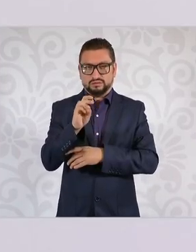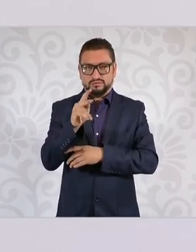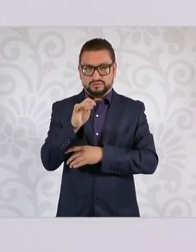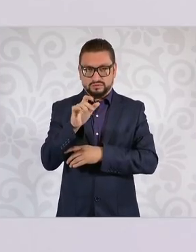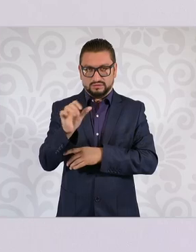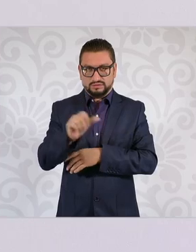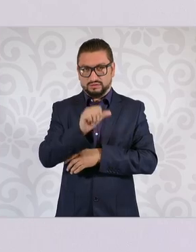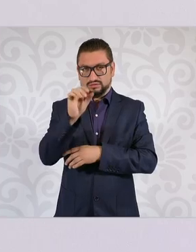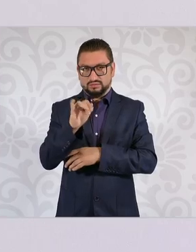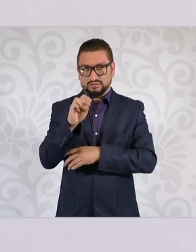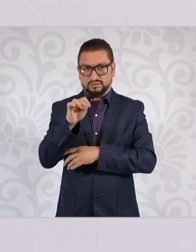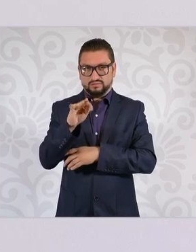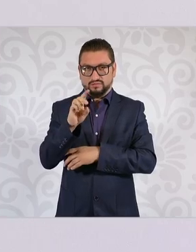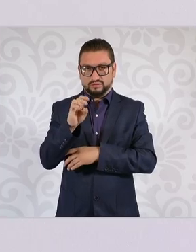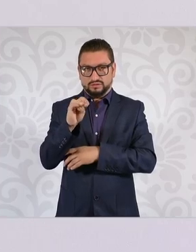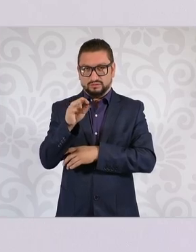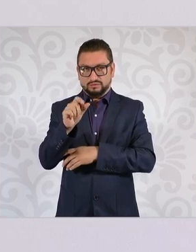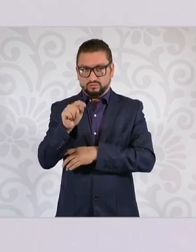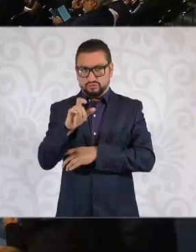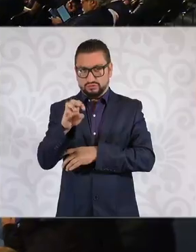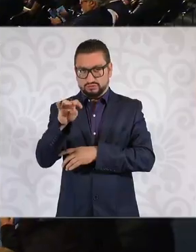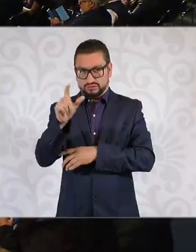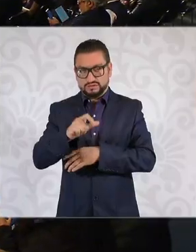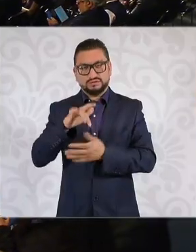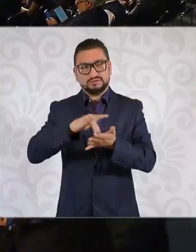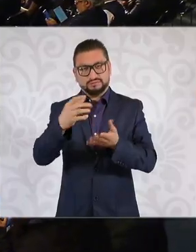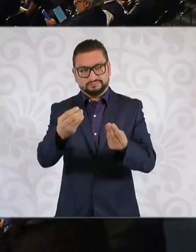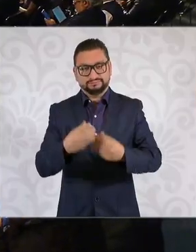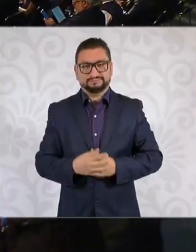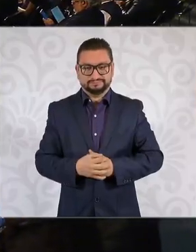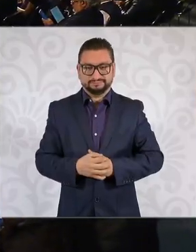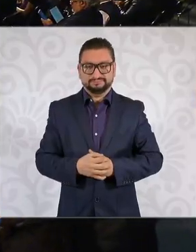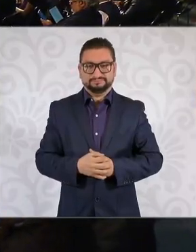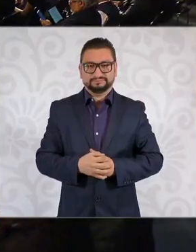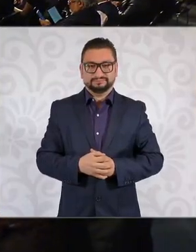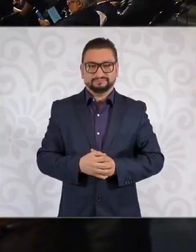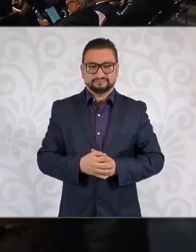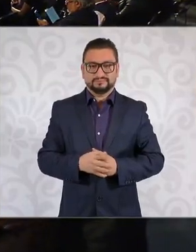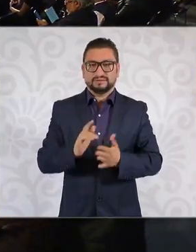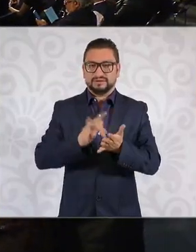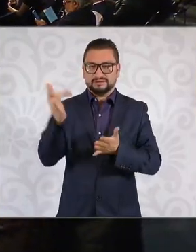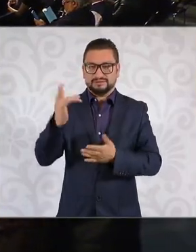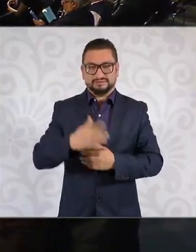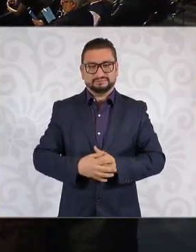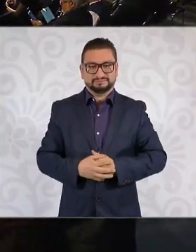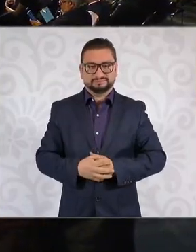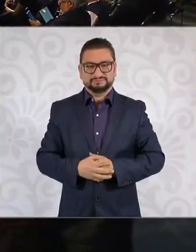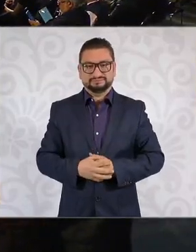detectordementiras@infodemia.mx. Muchas gracias. Gracias, presidenta. Gracias. Gracias.